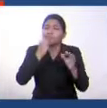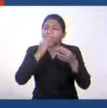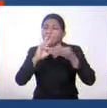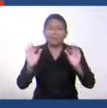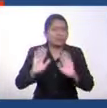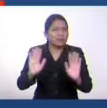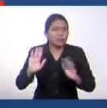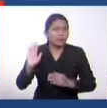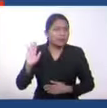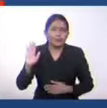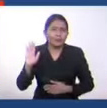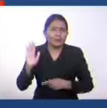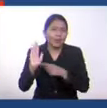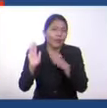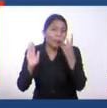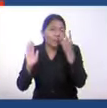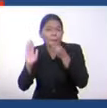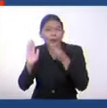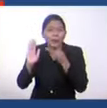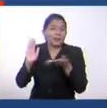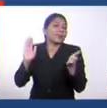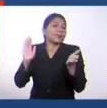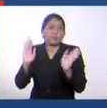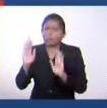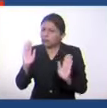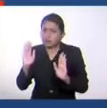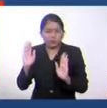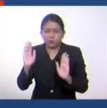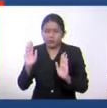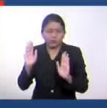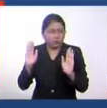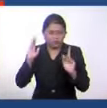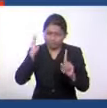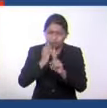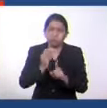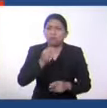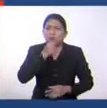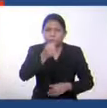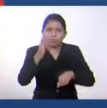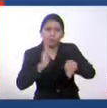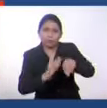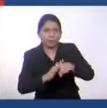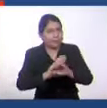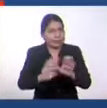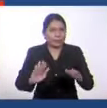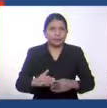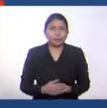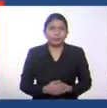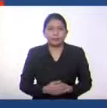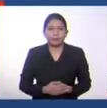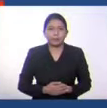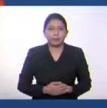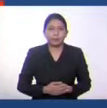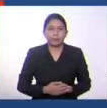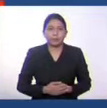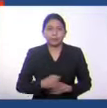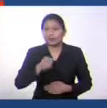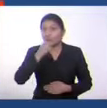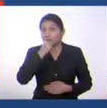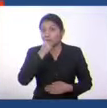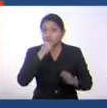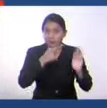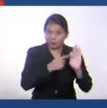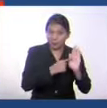No pretende ser bello, se cumple con el propósito comunicativo del autor. Dentro de los textos literarios tenemos